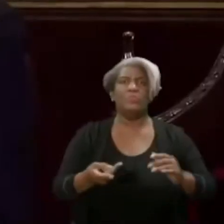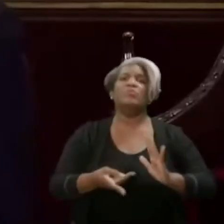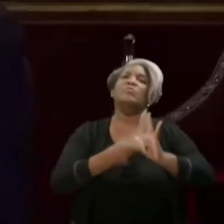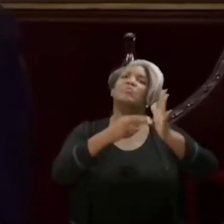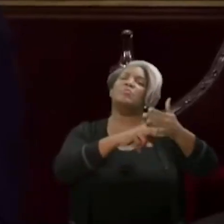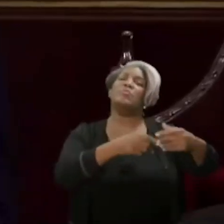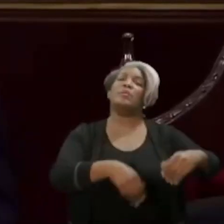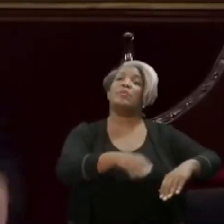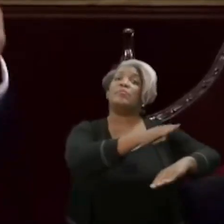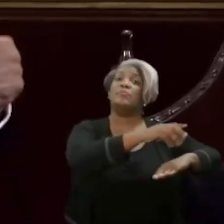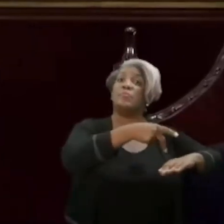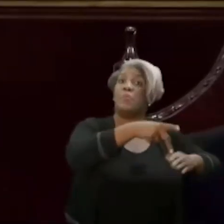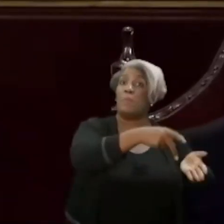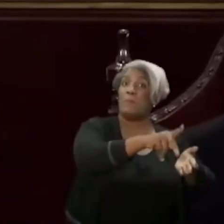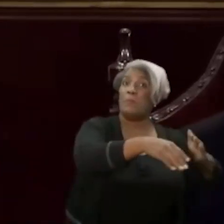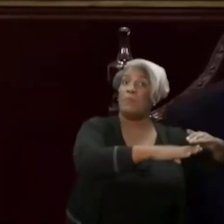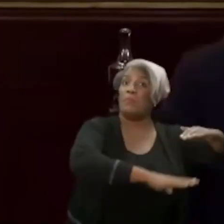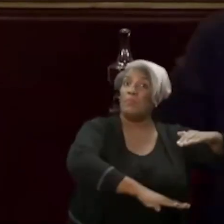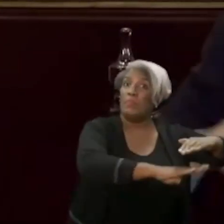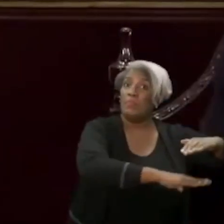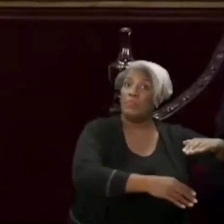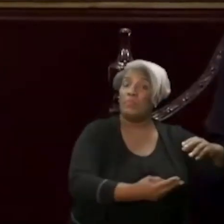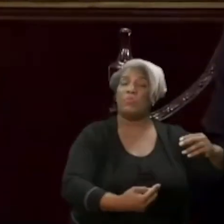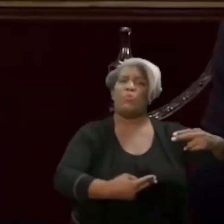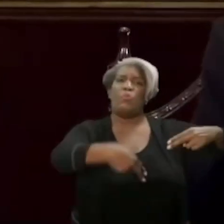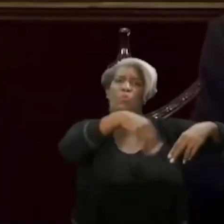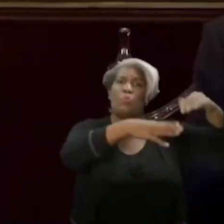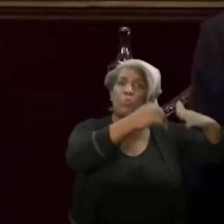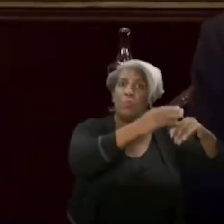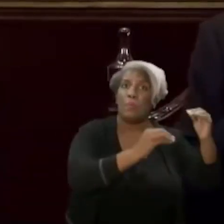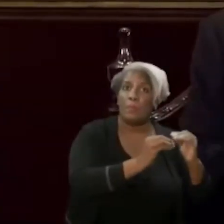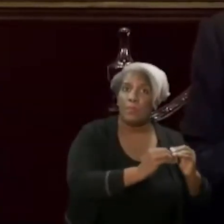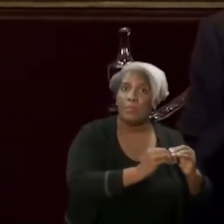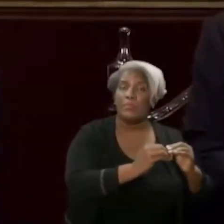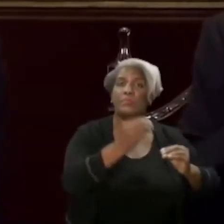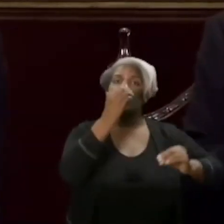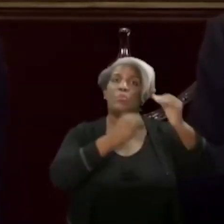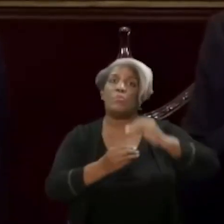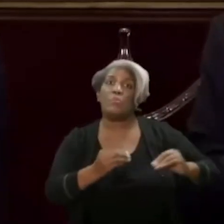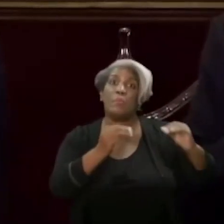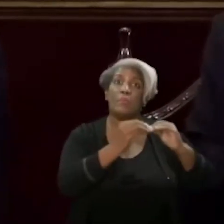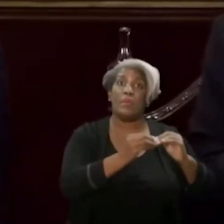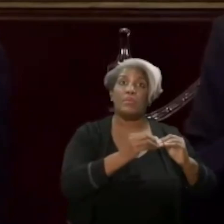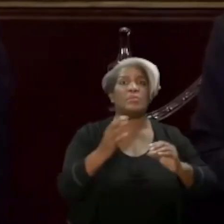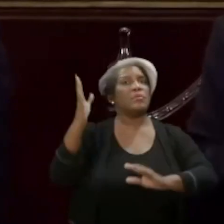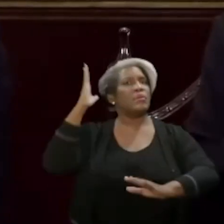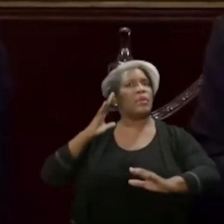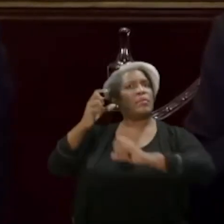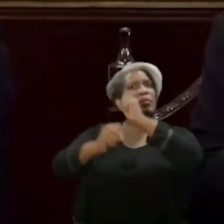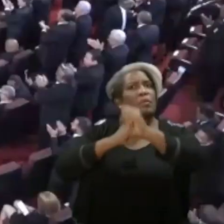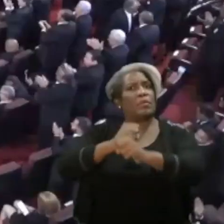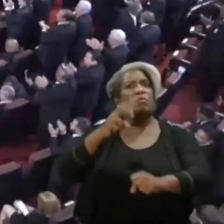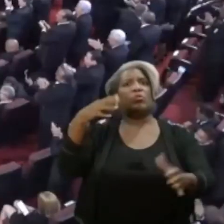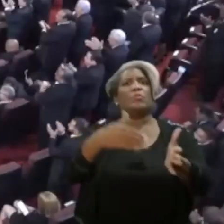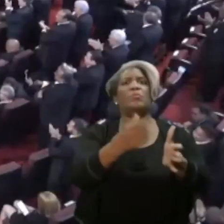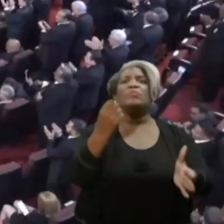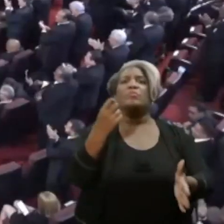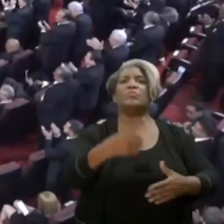puede construir más, se pueden consumir más alimentos que con el del 2011.